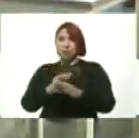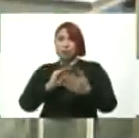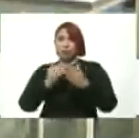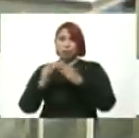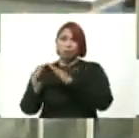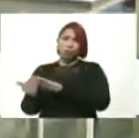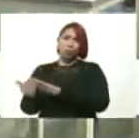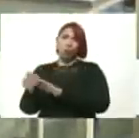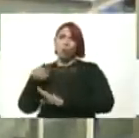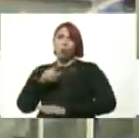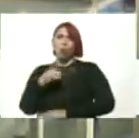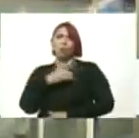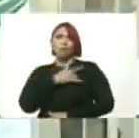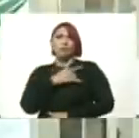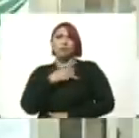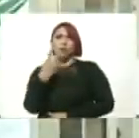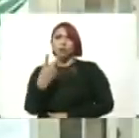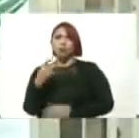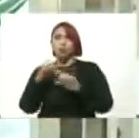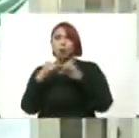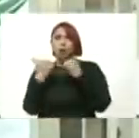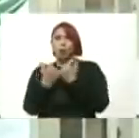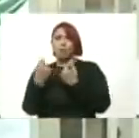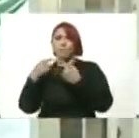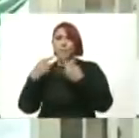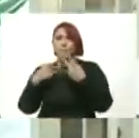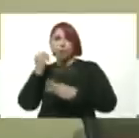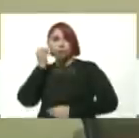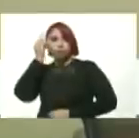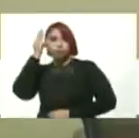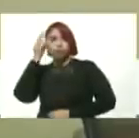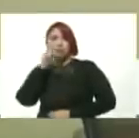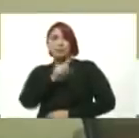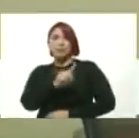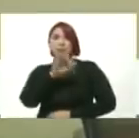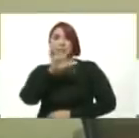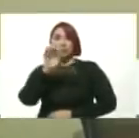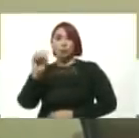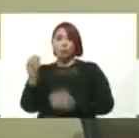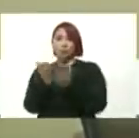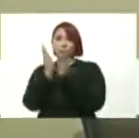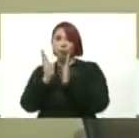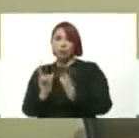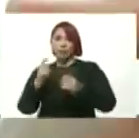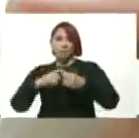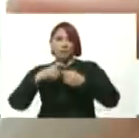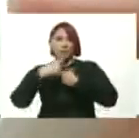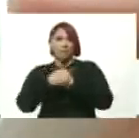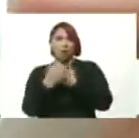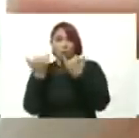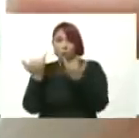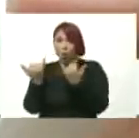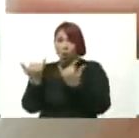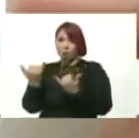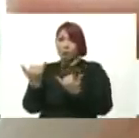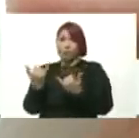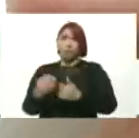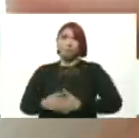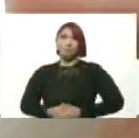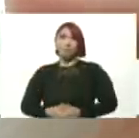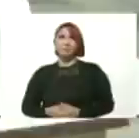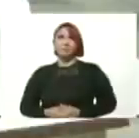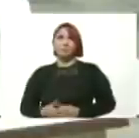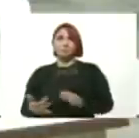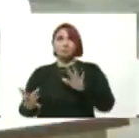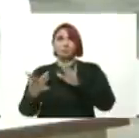núcleo cuenta con dos aulas multipropósito para una capacidad de 150 estudiantes en este momento la voy a pasar